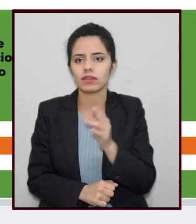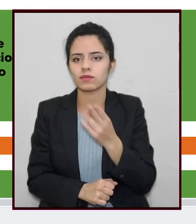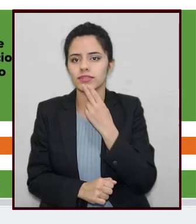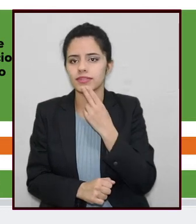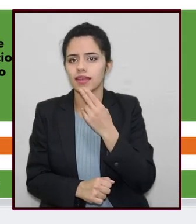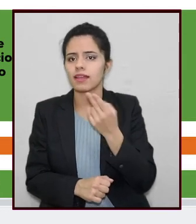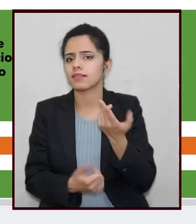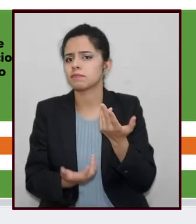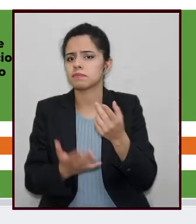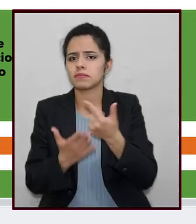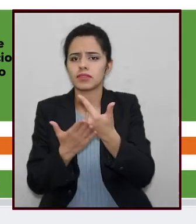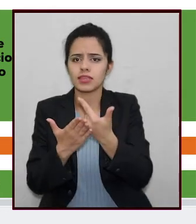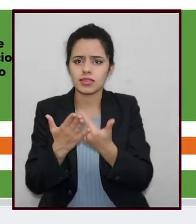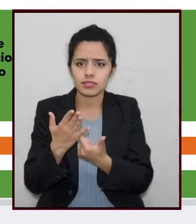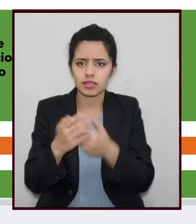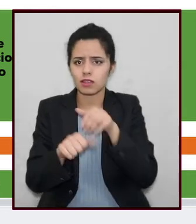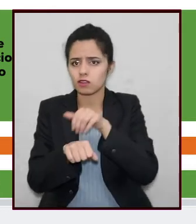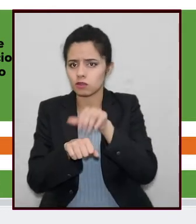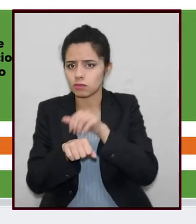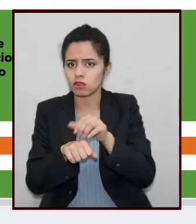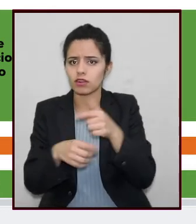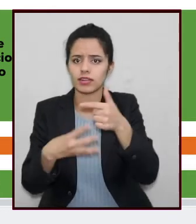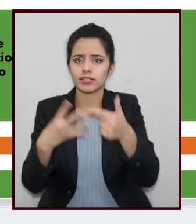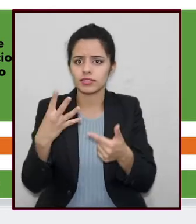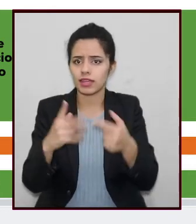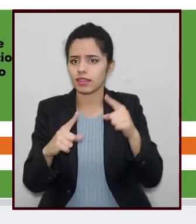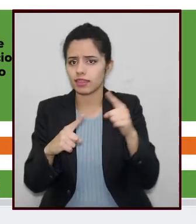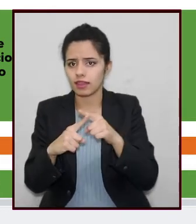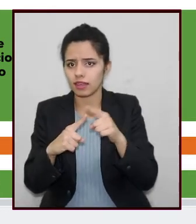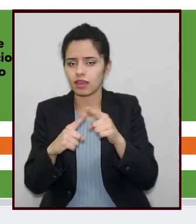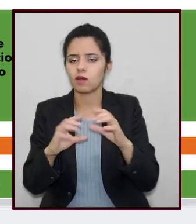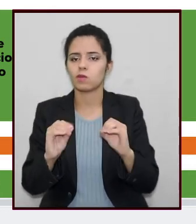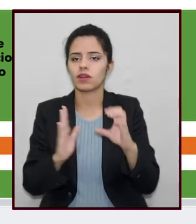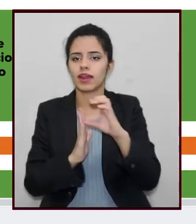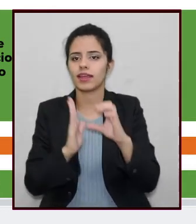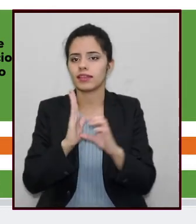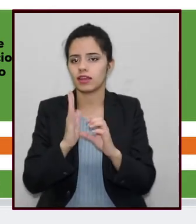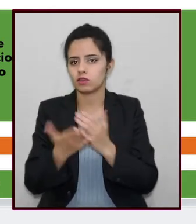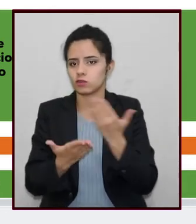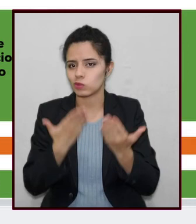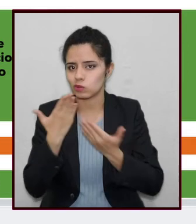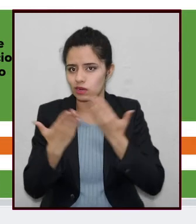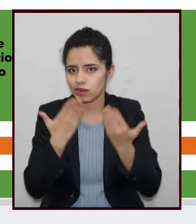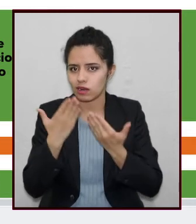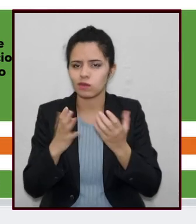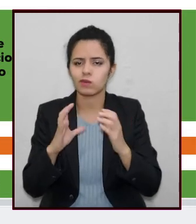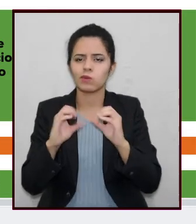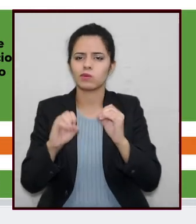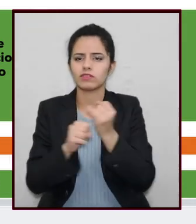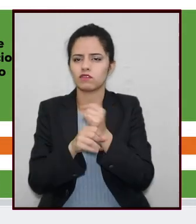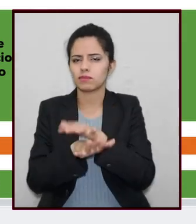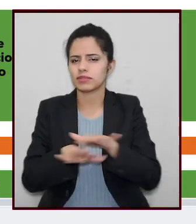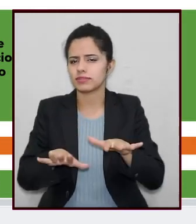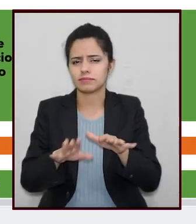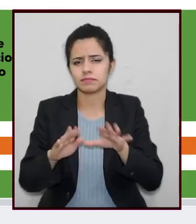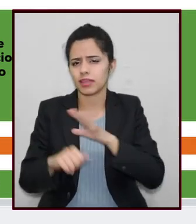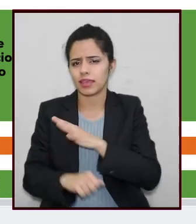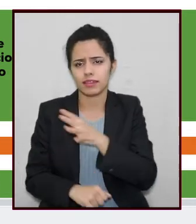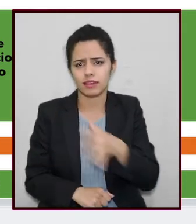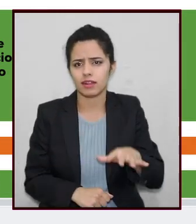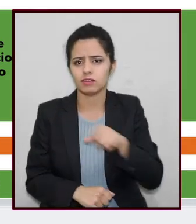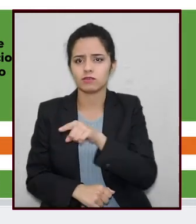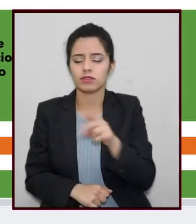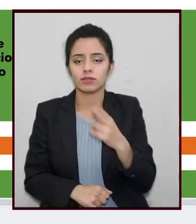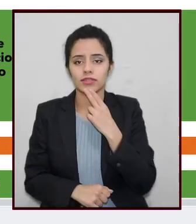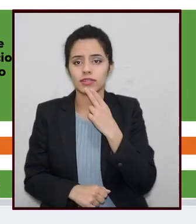directorio, para llevar una lista de tus tareas, para organizar tu calendario escolar o para una base de datos en general. Cuando tú abres